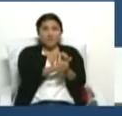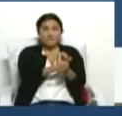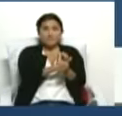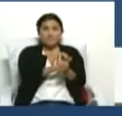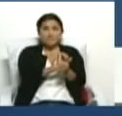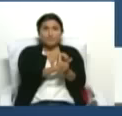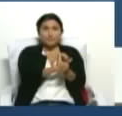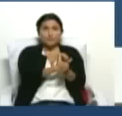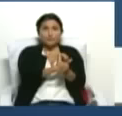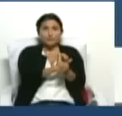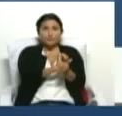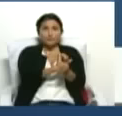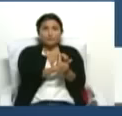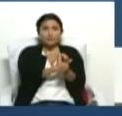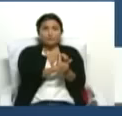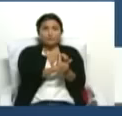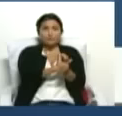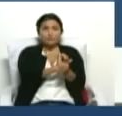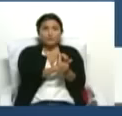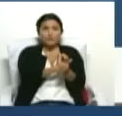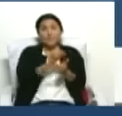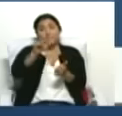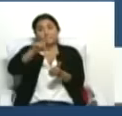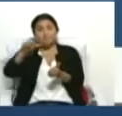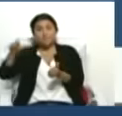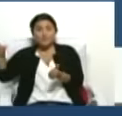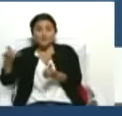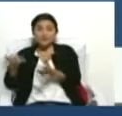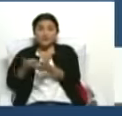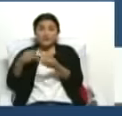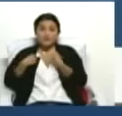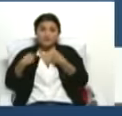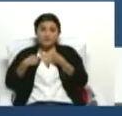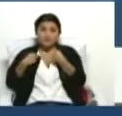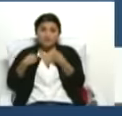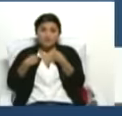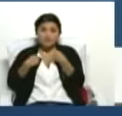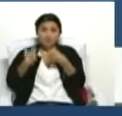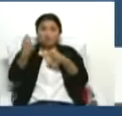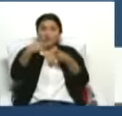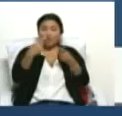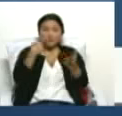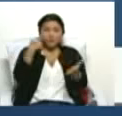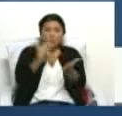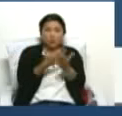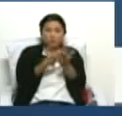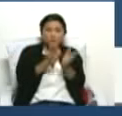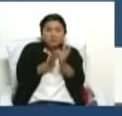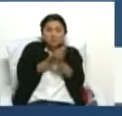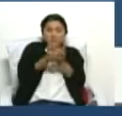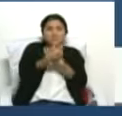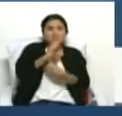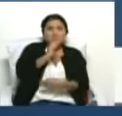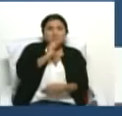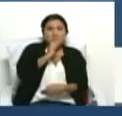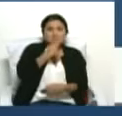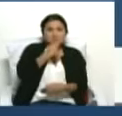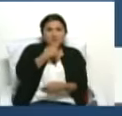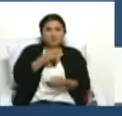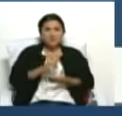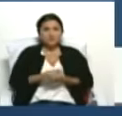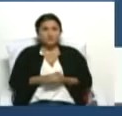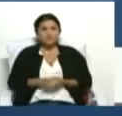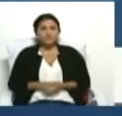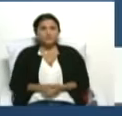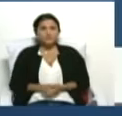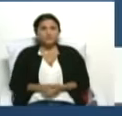al margen de la ley, lamentablemente, al ocultar y encubrir medios probatorios pertenecientes a dicha ciudadana. En